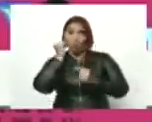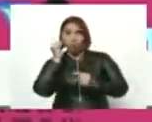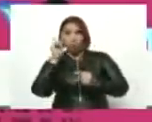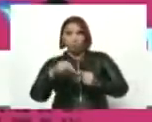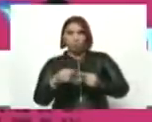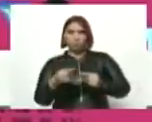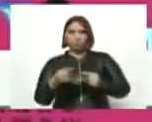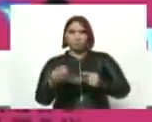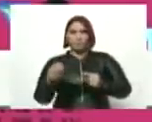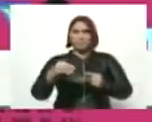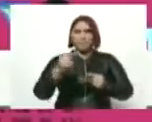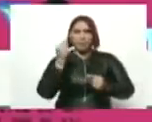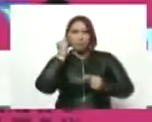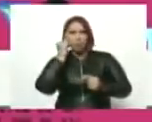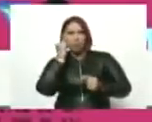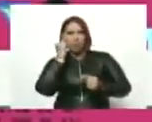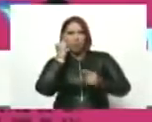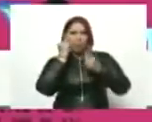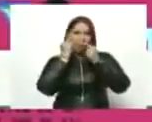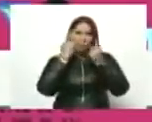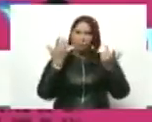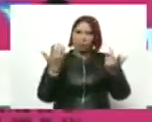porque había más mujeres que hombres.